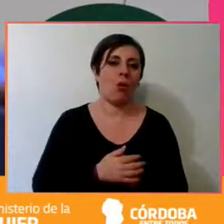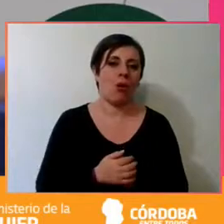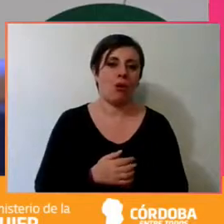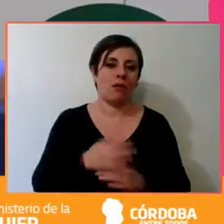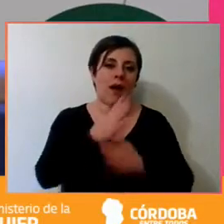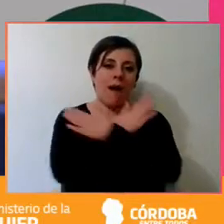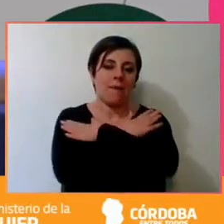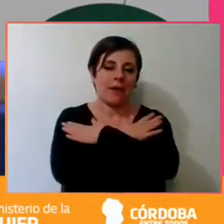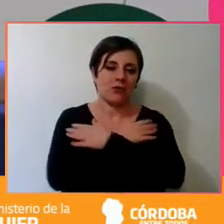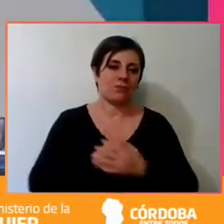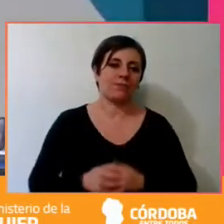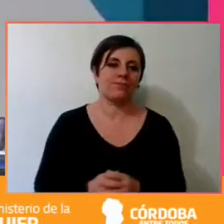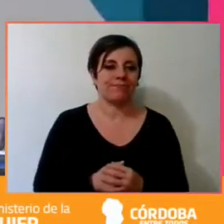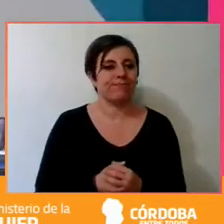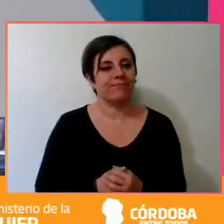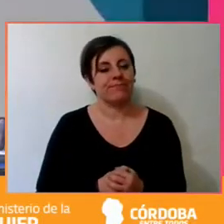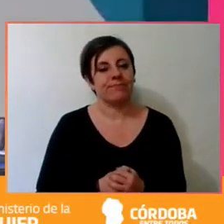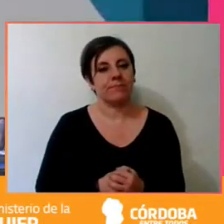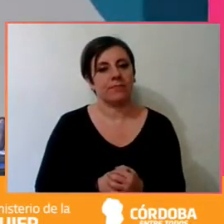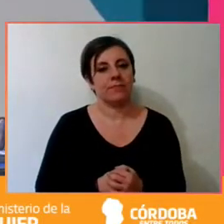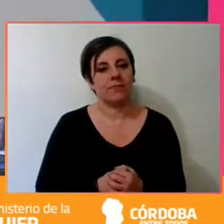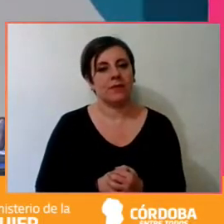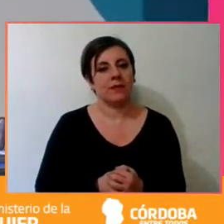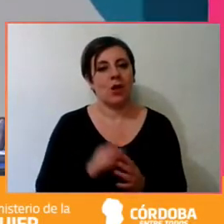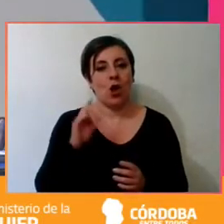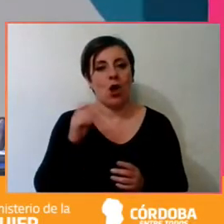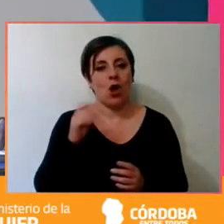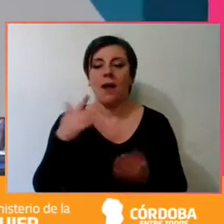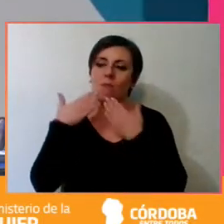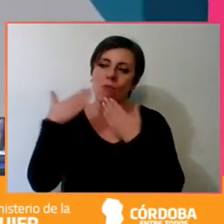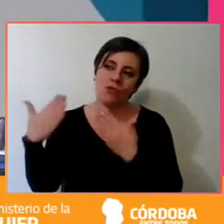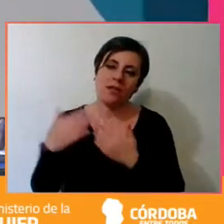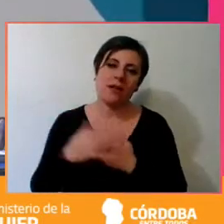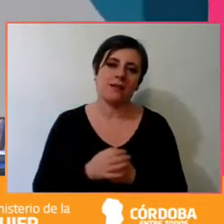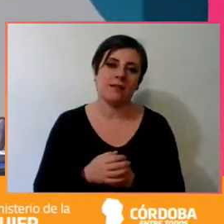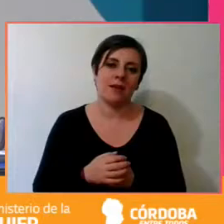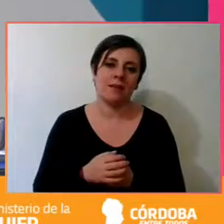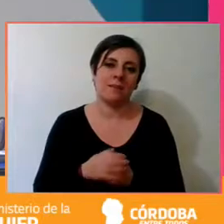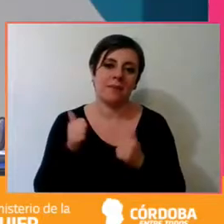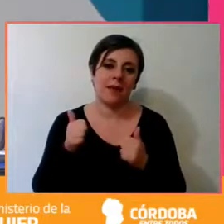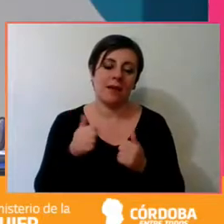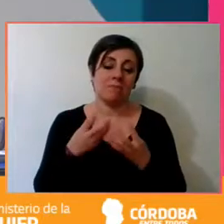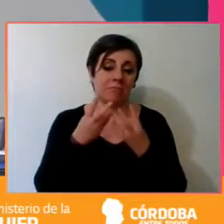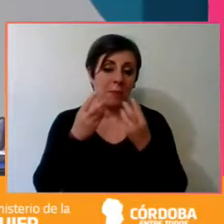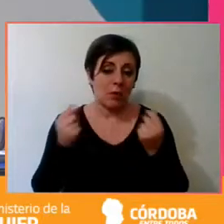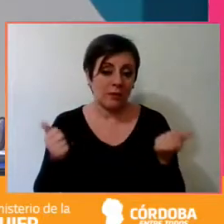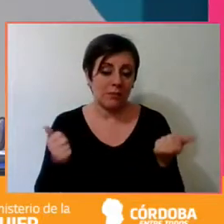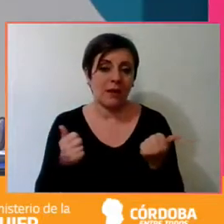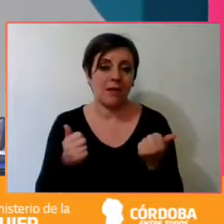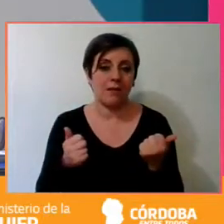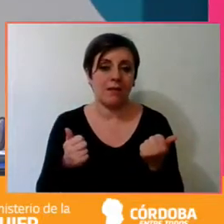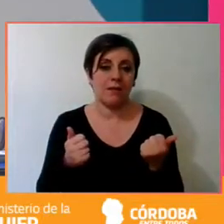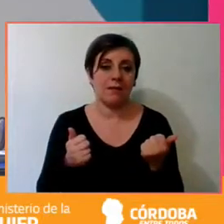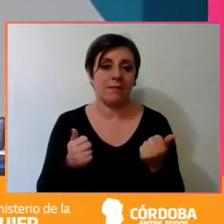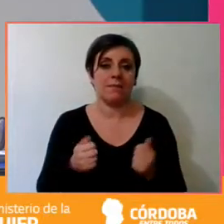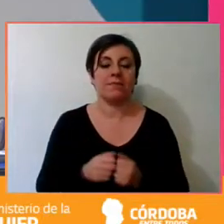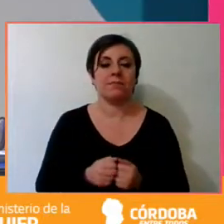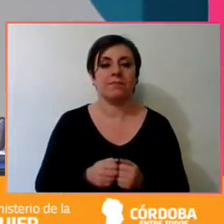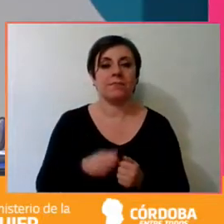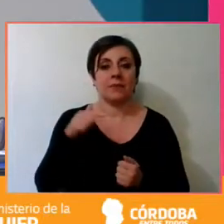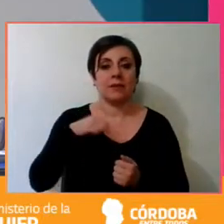acá. Bueno, muchísimas gracias. Y bueno, vamos a hacer el cierre de esta edición tan importante que